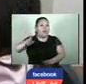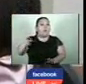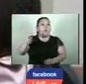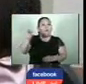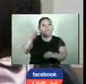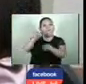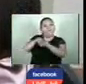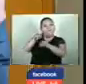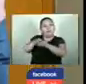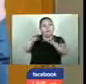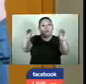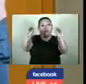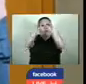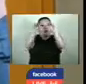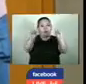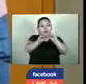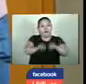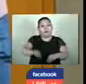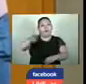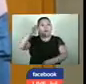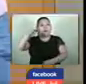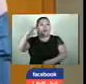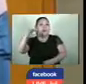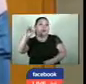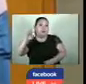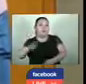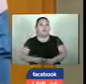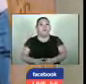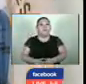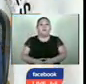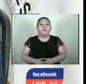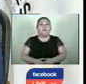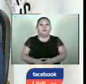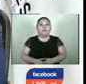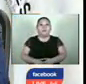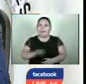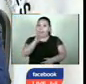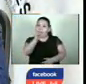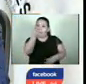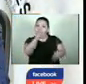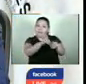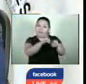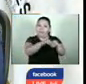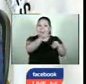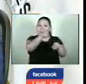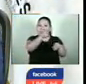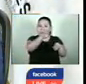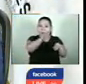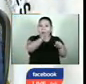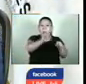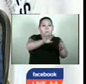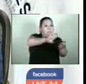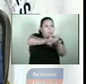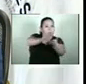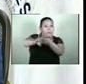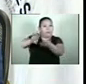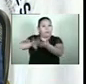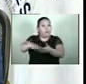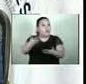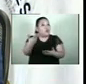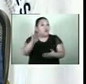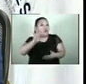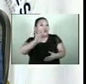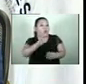a través de la plataforma del Banco Central de Reserva. Y desde ahí vamos a canalizar directamente a la cuenta de ahorro o cuenta